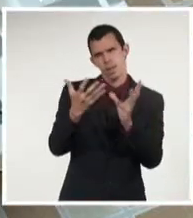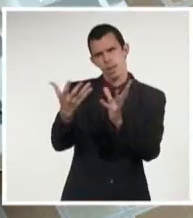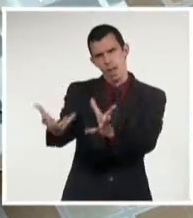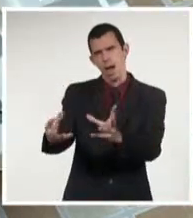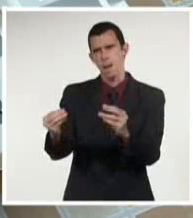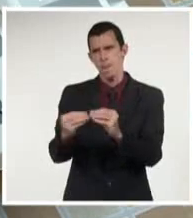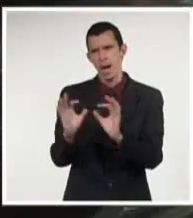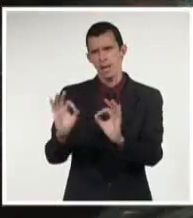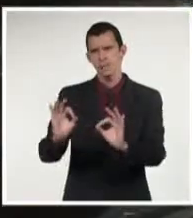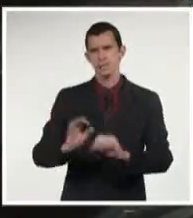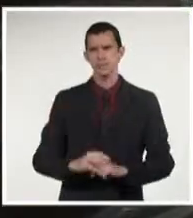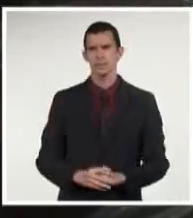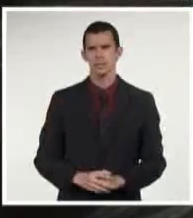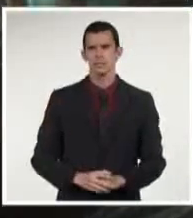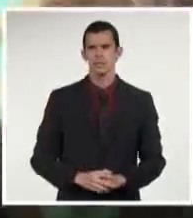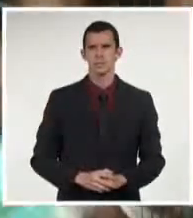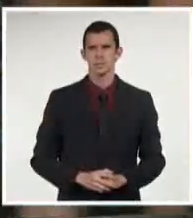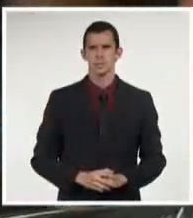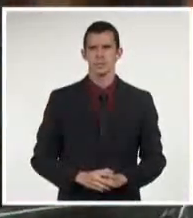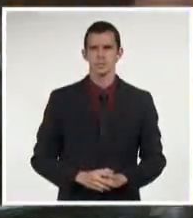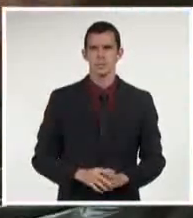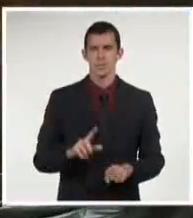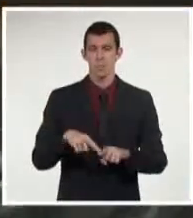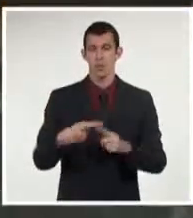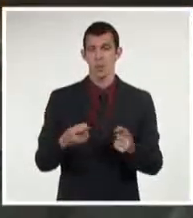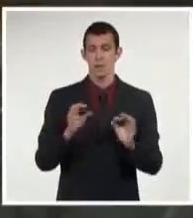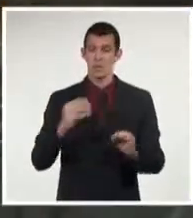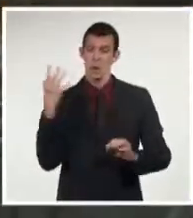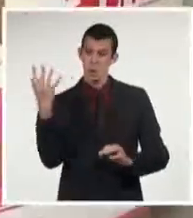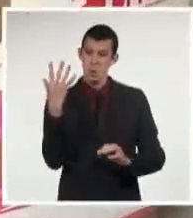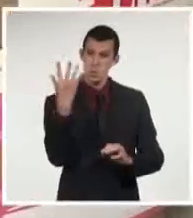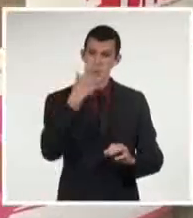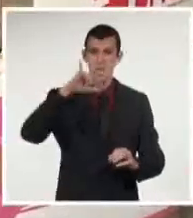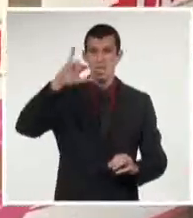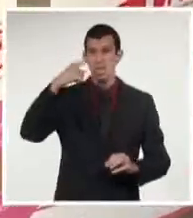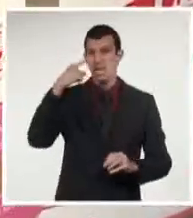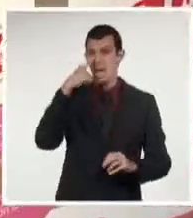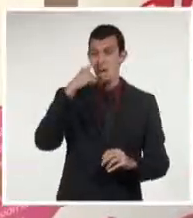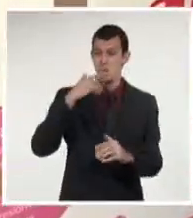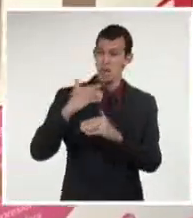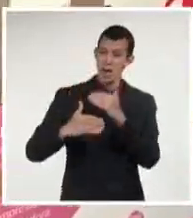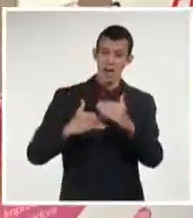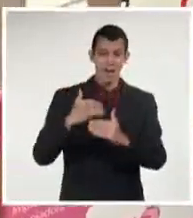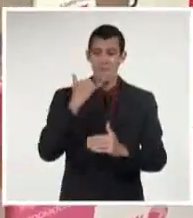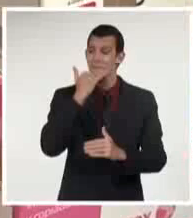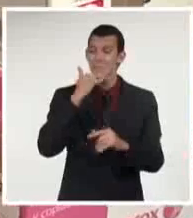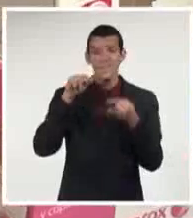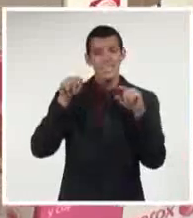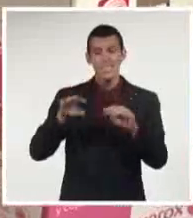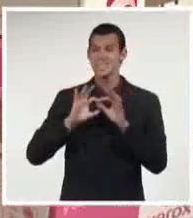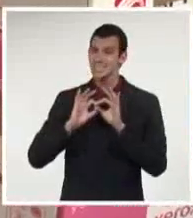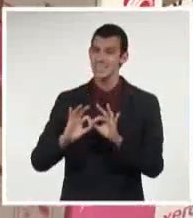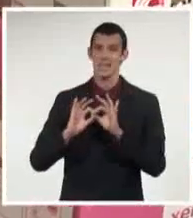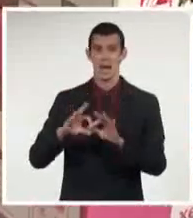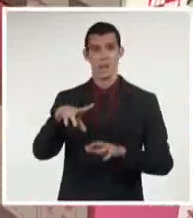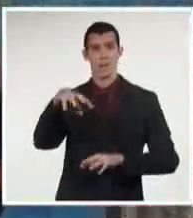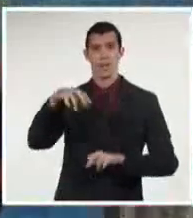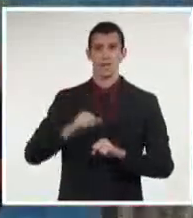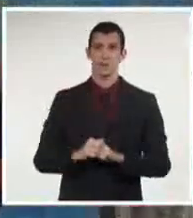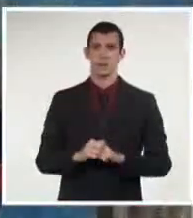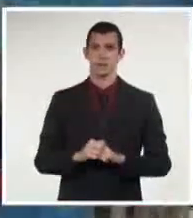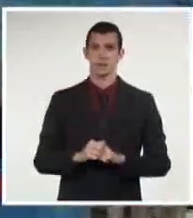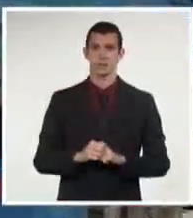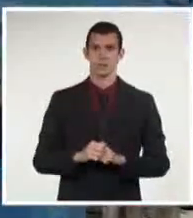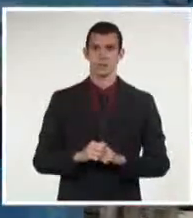homólogos afectados tras el impacto de Ian por el territorio más occidental del país. Esta carga fraterna